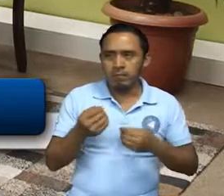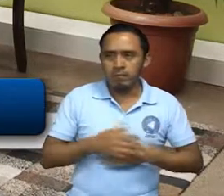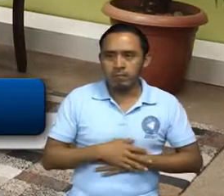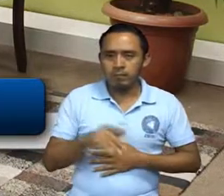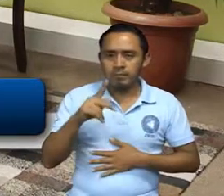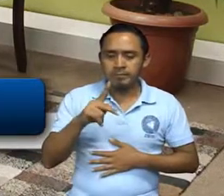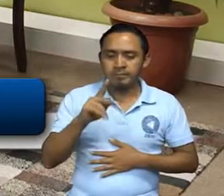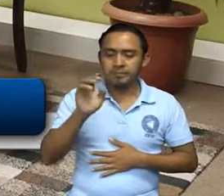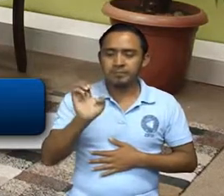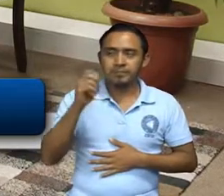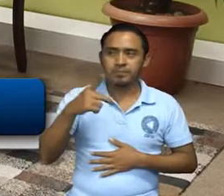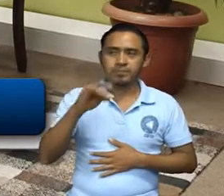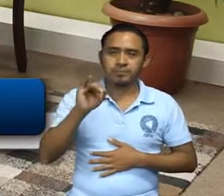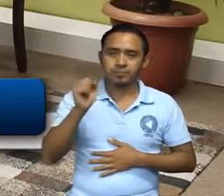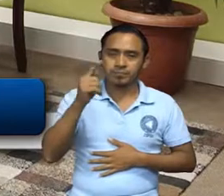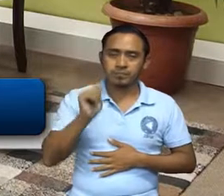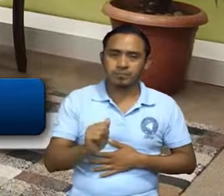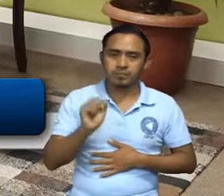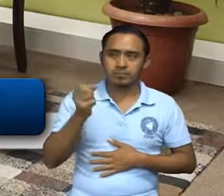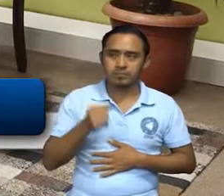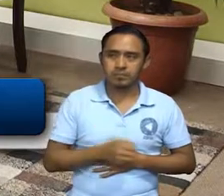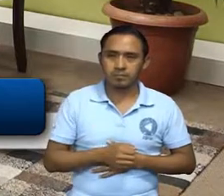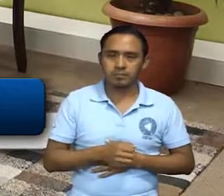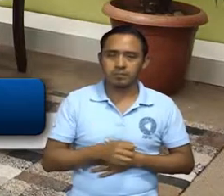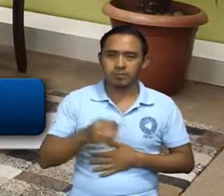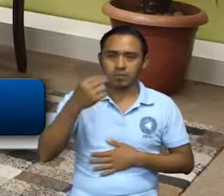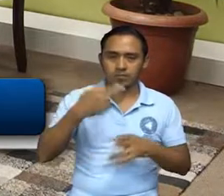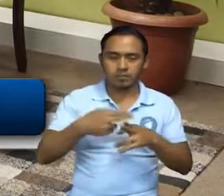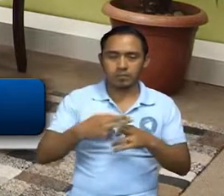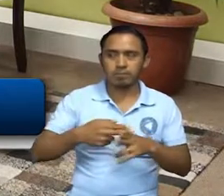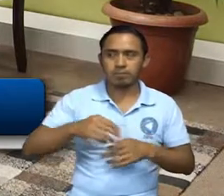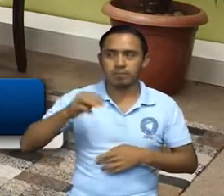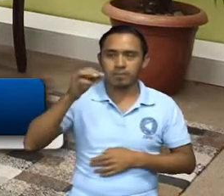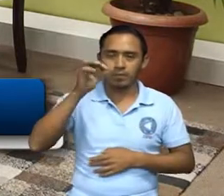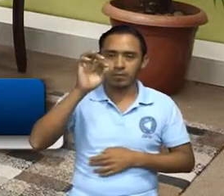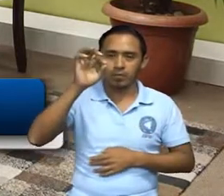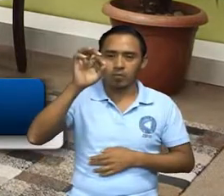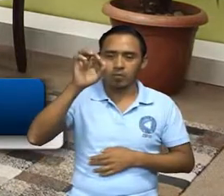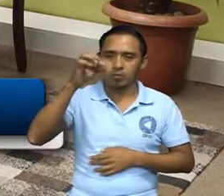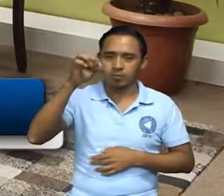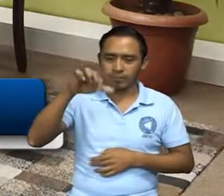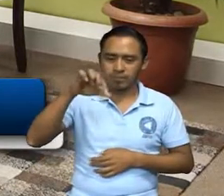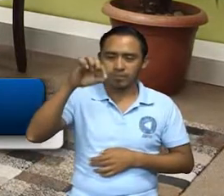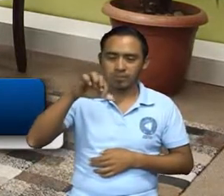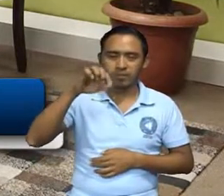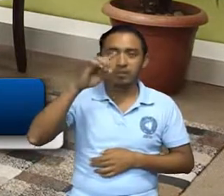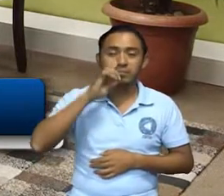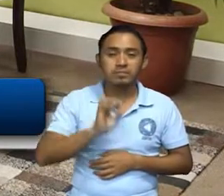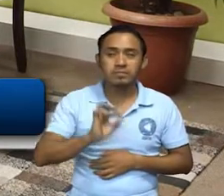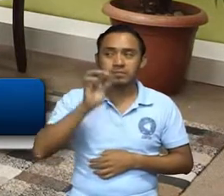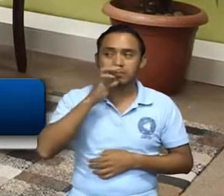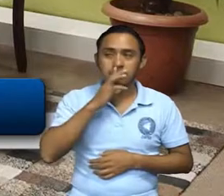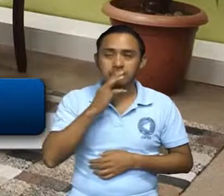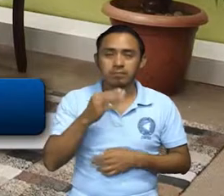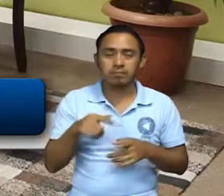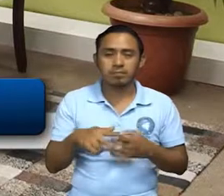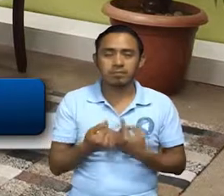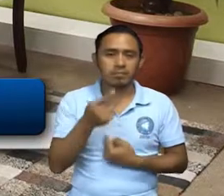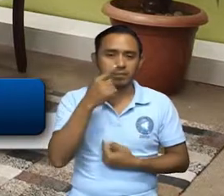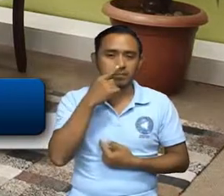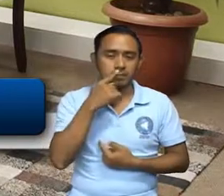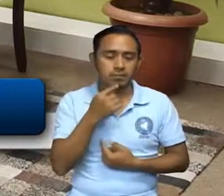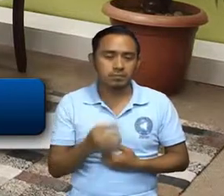epistaxis viene de lo que es un griego que significa gota a gota. Por eso, generalmente cuando hay sangrados de nariz, generalmente son sangrados